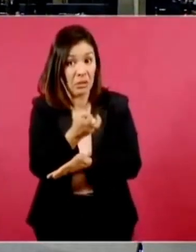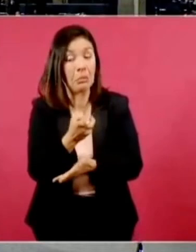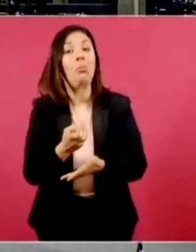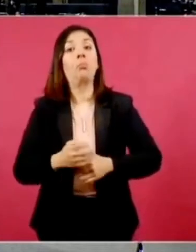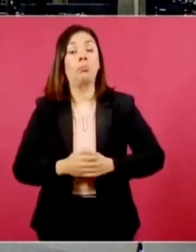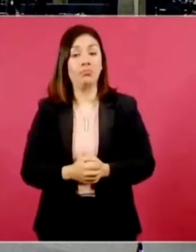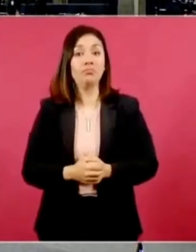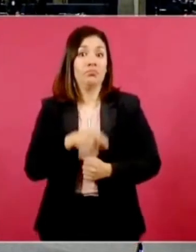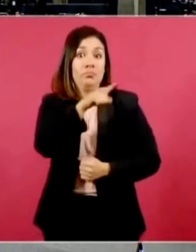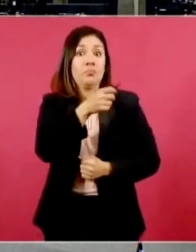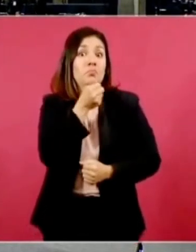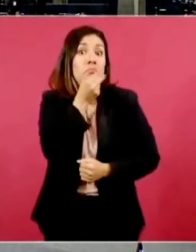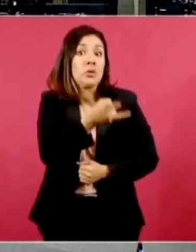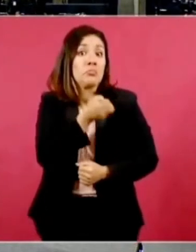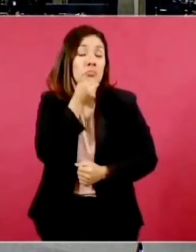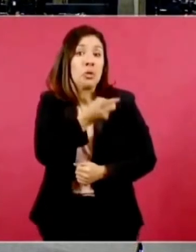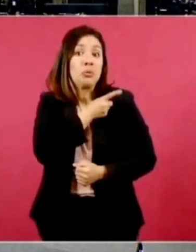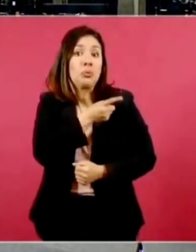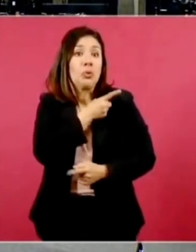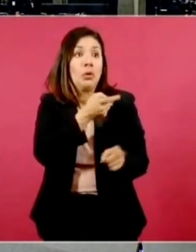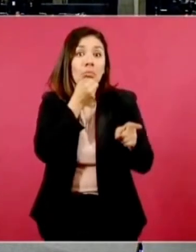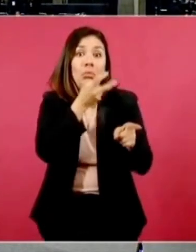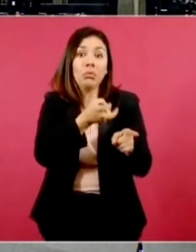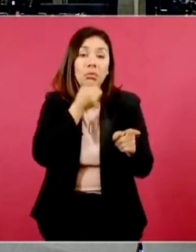lo están confesando.